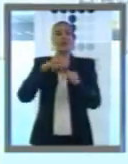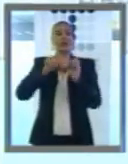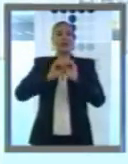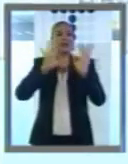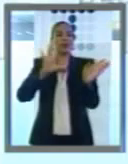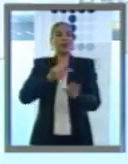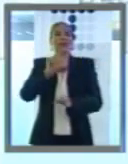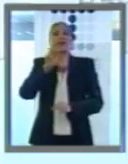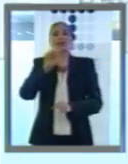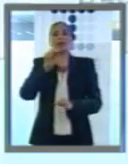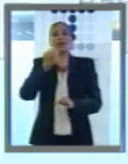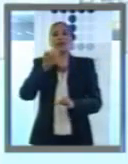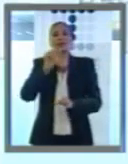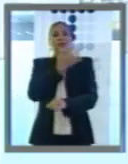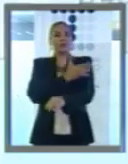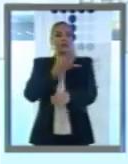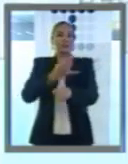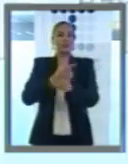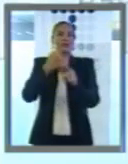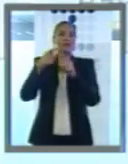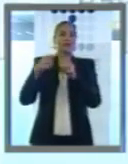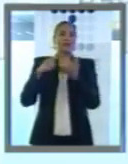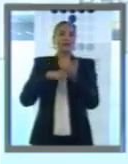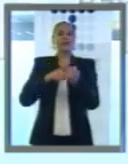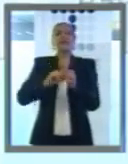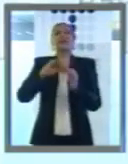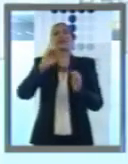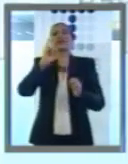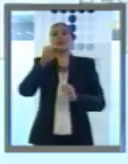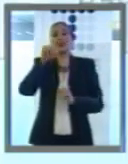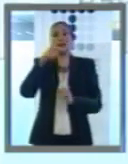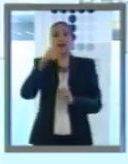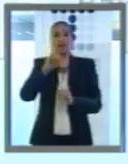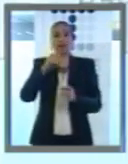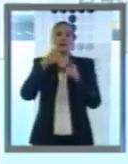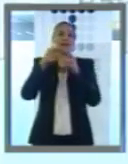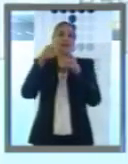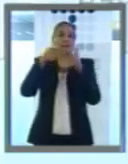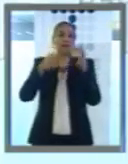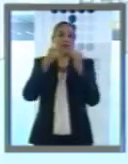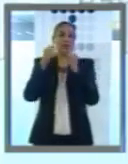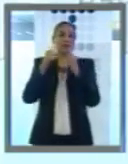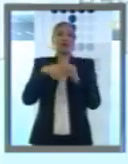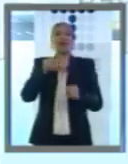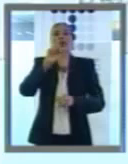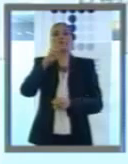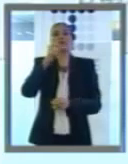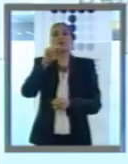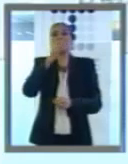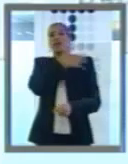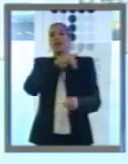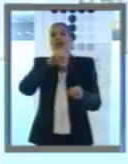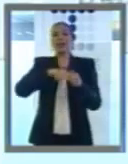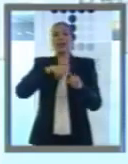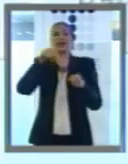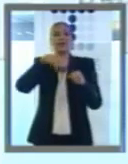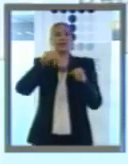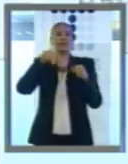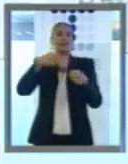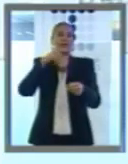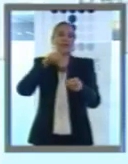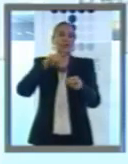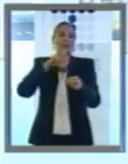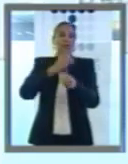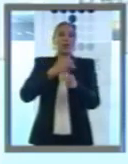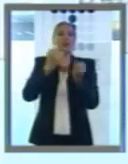Transparencia, que lo conforman la Auditoría Superior de la Federación, el INEGI, el Archivo General de la Nación y las 32